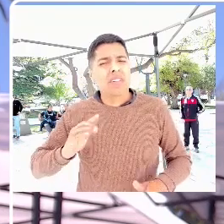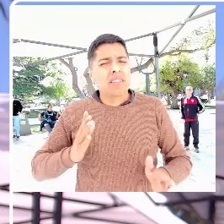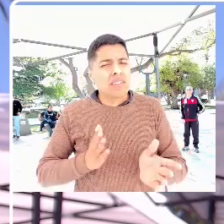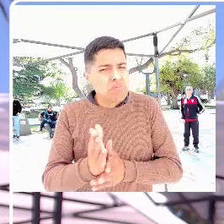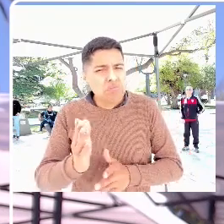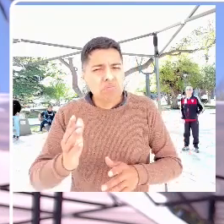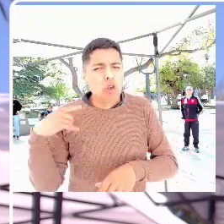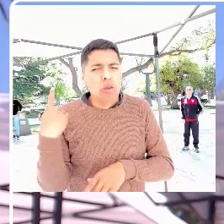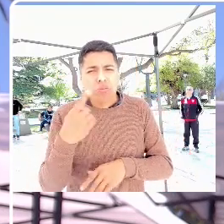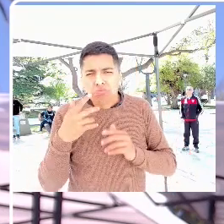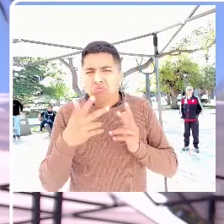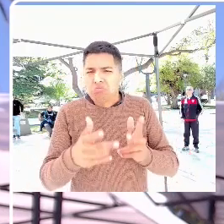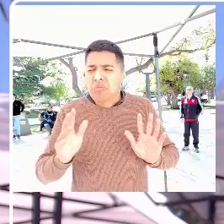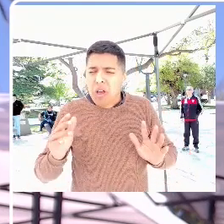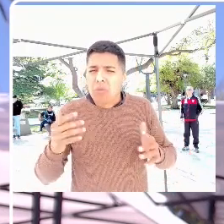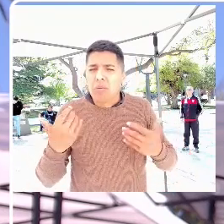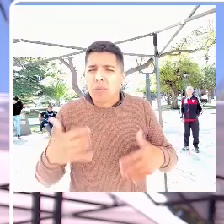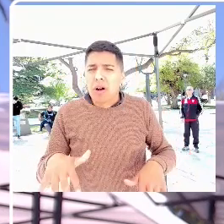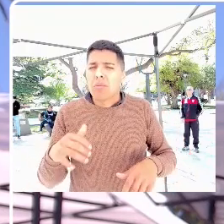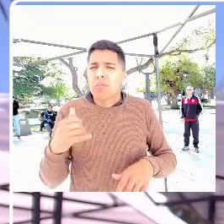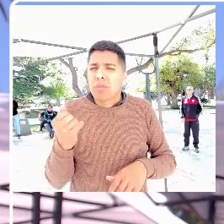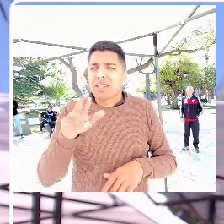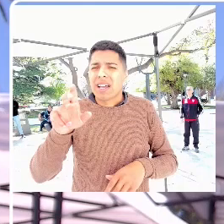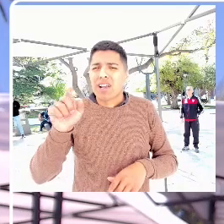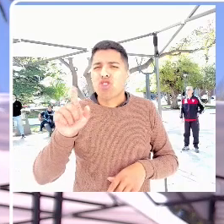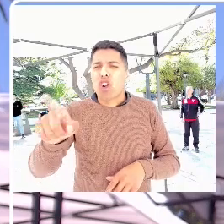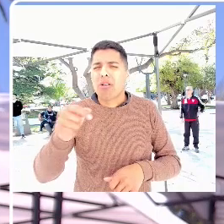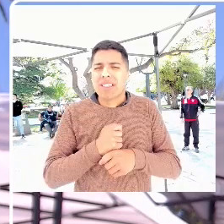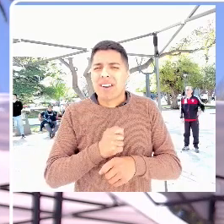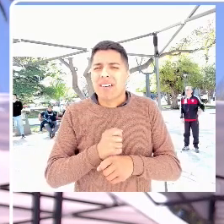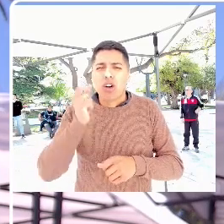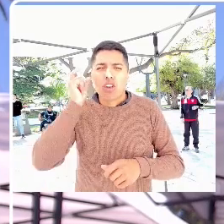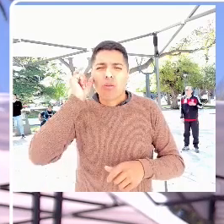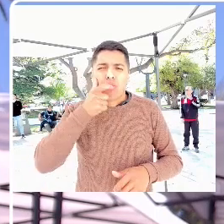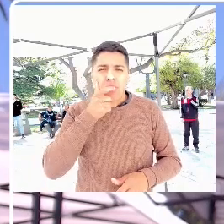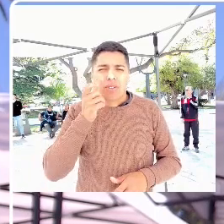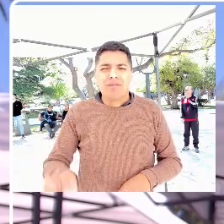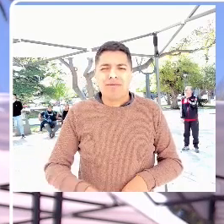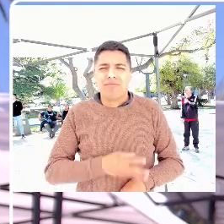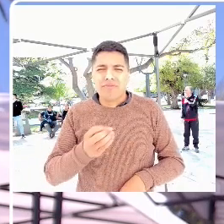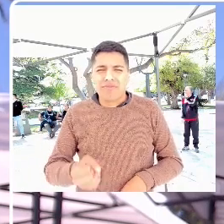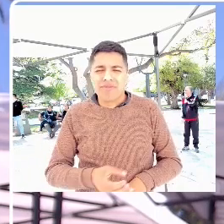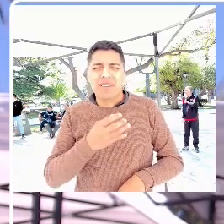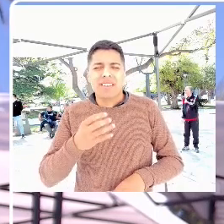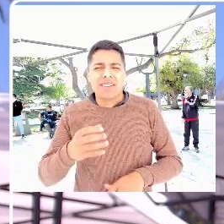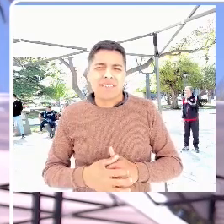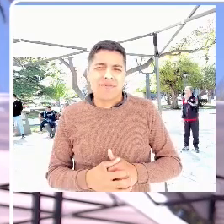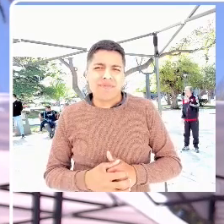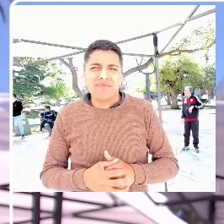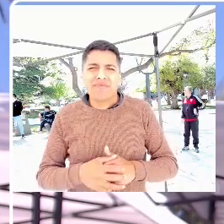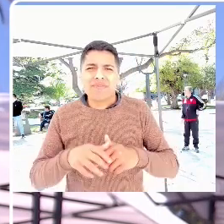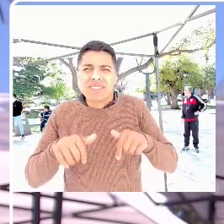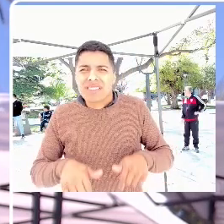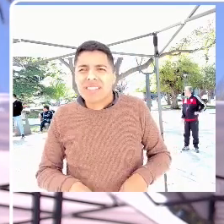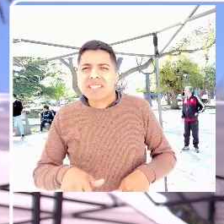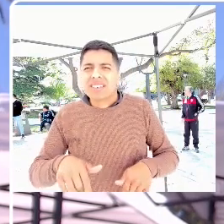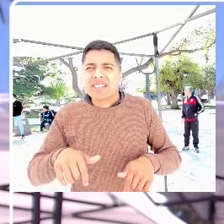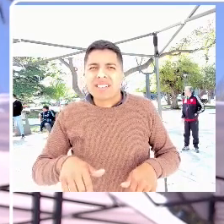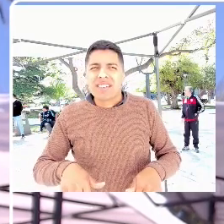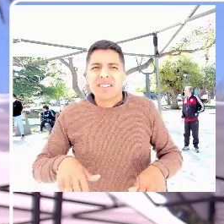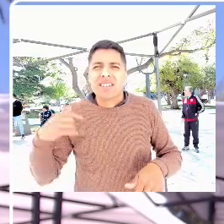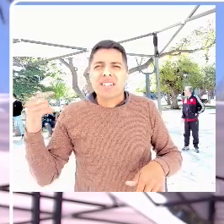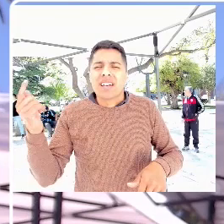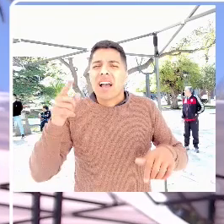mismo, es muy importante el rol que cumplen para los godoycruceños y las godoycruceñas, el cuerpo de bomberos de acá en nuestro departamento, es un orgullo a